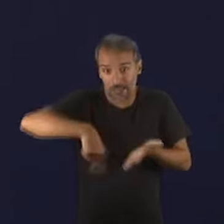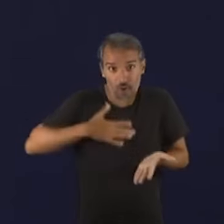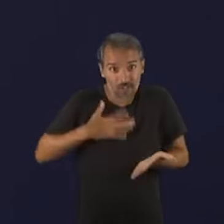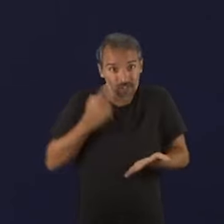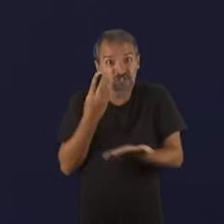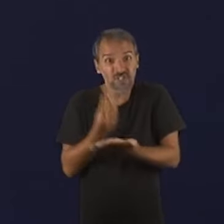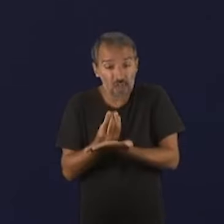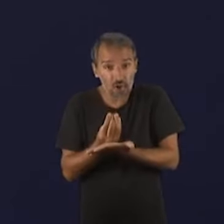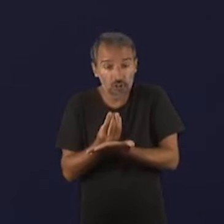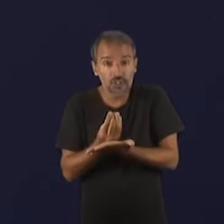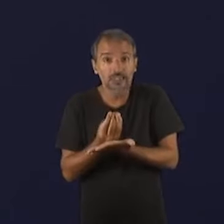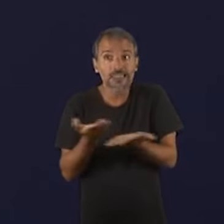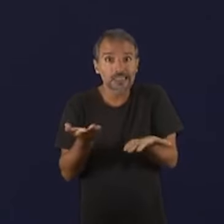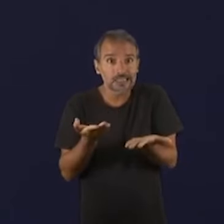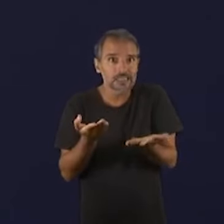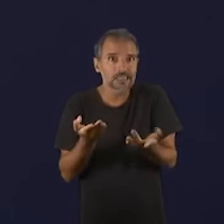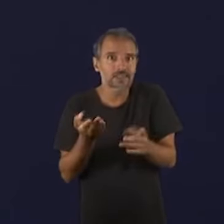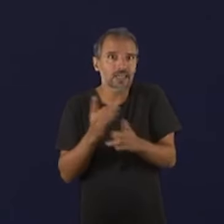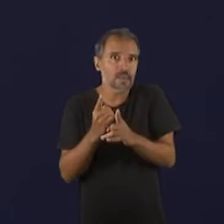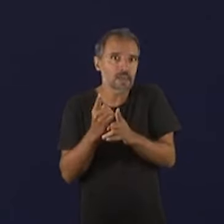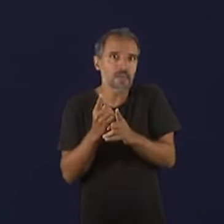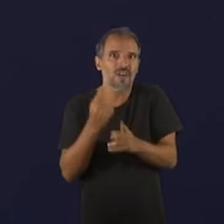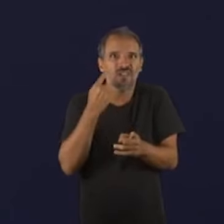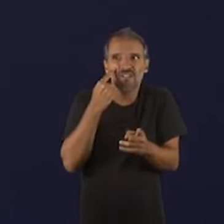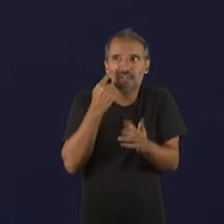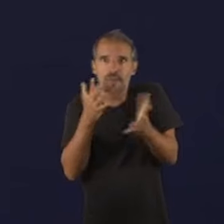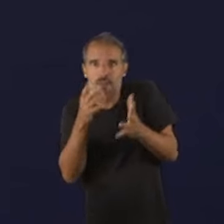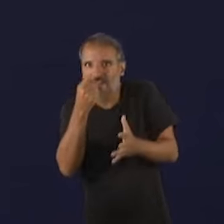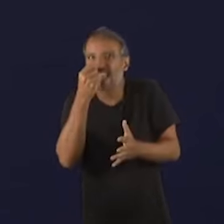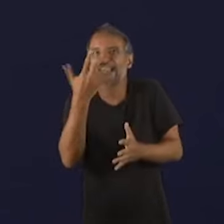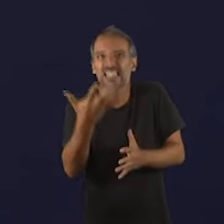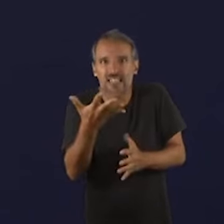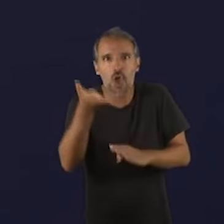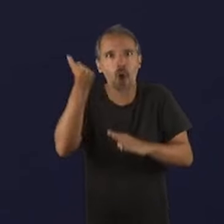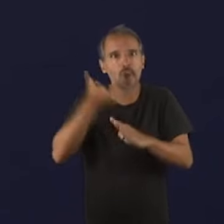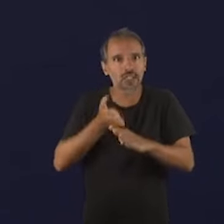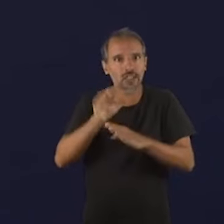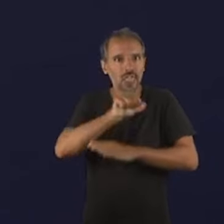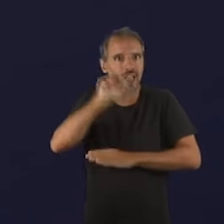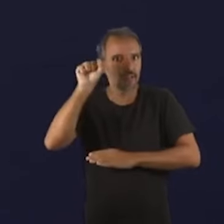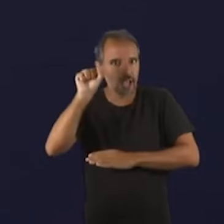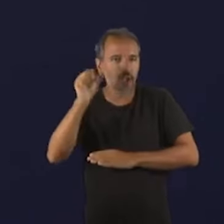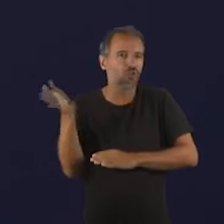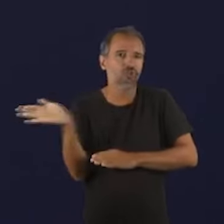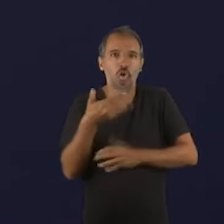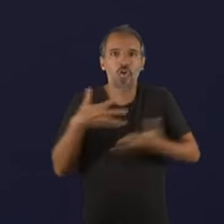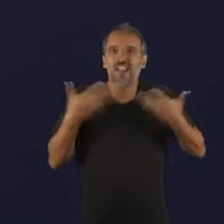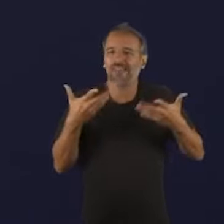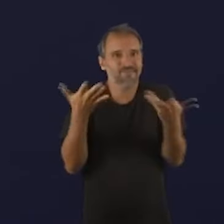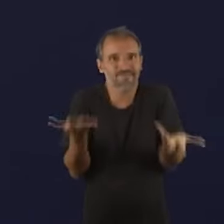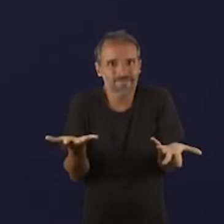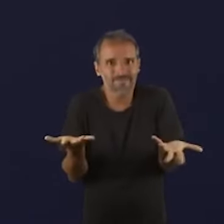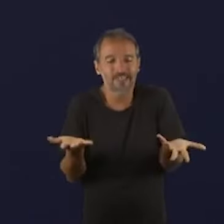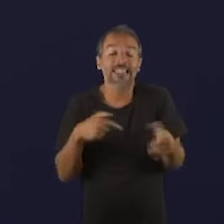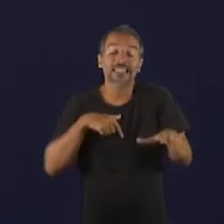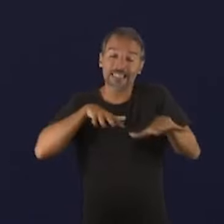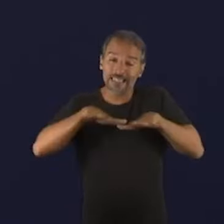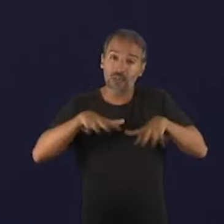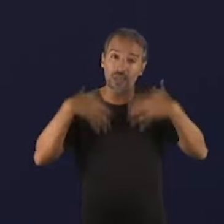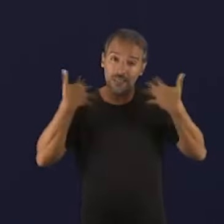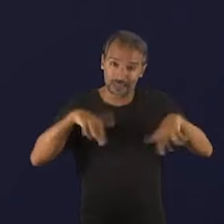vive se conviva valga la redundancia con un 25% de inflación o con un 25,5 por de inflación o sea la situación es